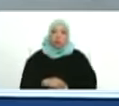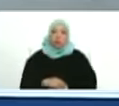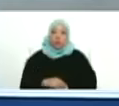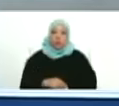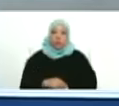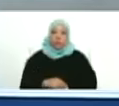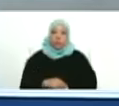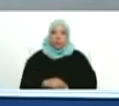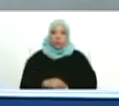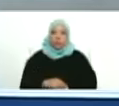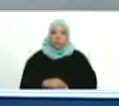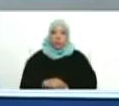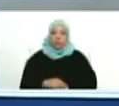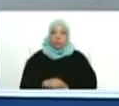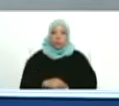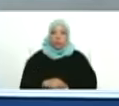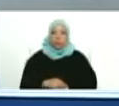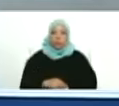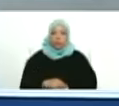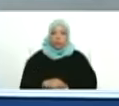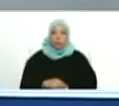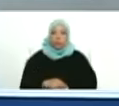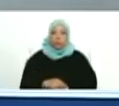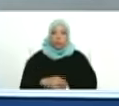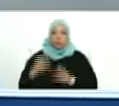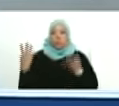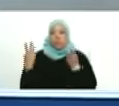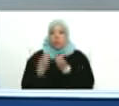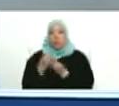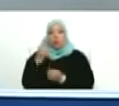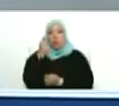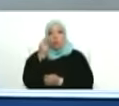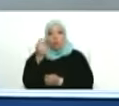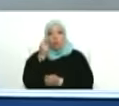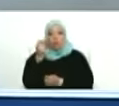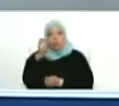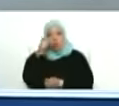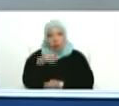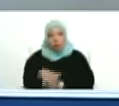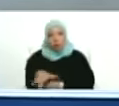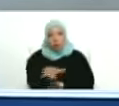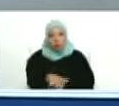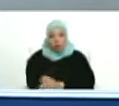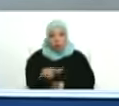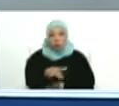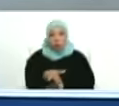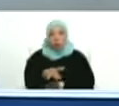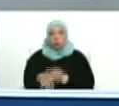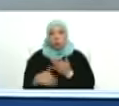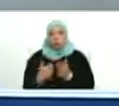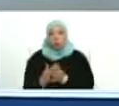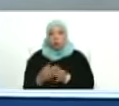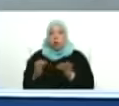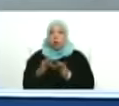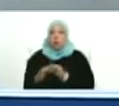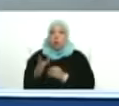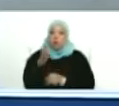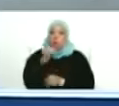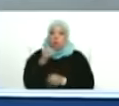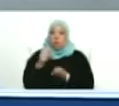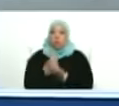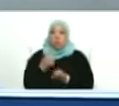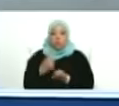cómo hicimos para remontar la tragedia, para atender al pueblo. Se vino aquella tragedia en